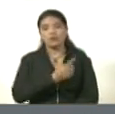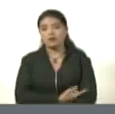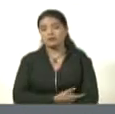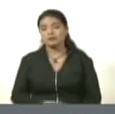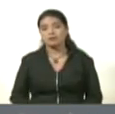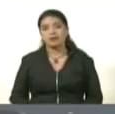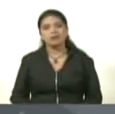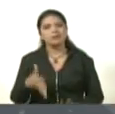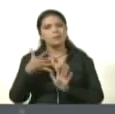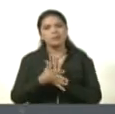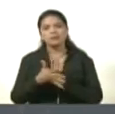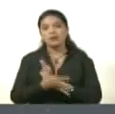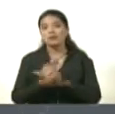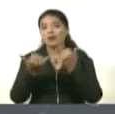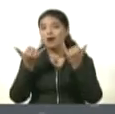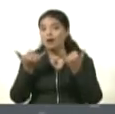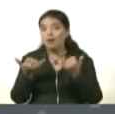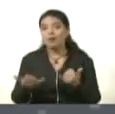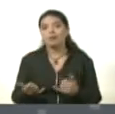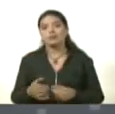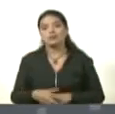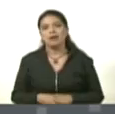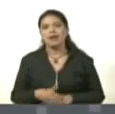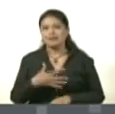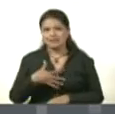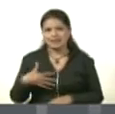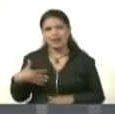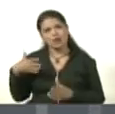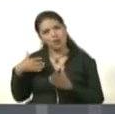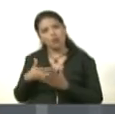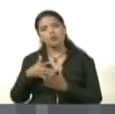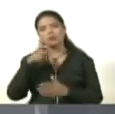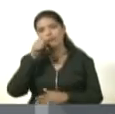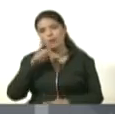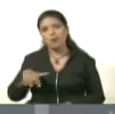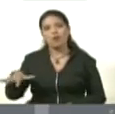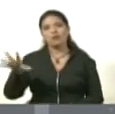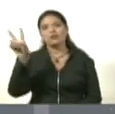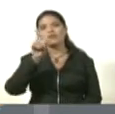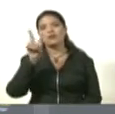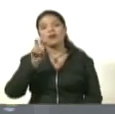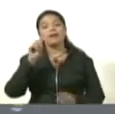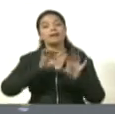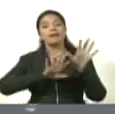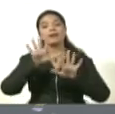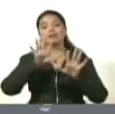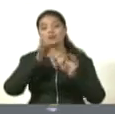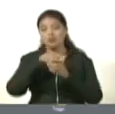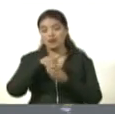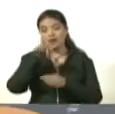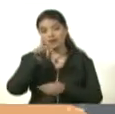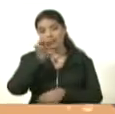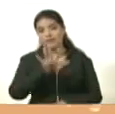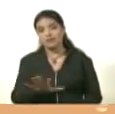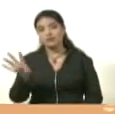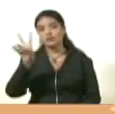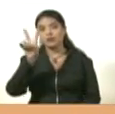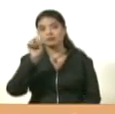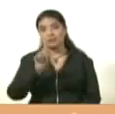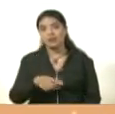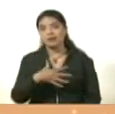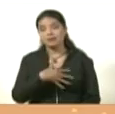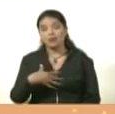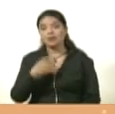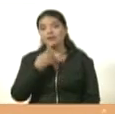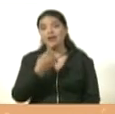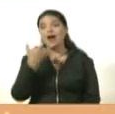está ocurriendo en este instante. Quieren usar eso contra el pueblo venezolano en el exterior y en el interior. Y también quiero que vean que cuando